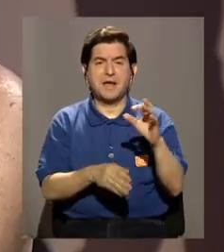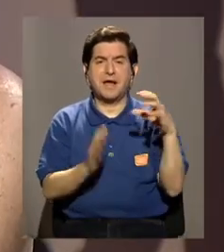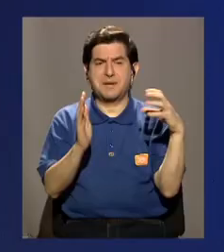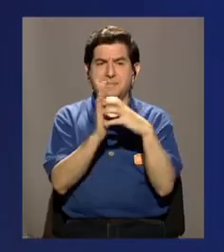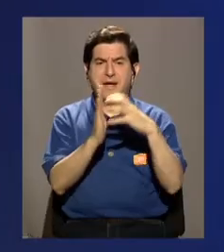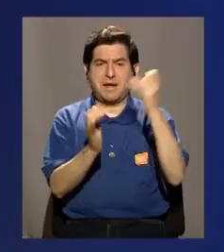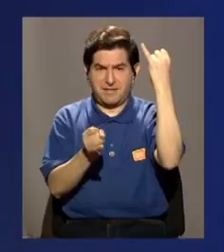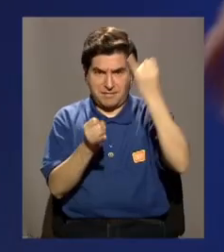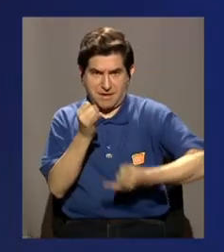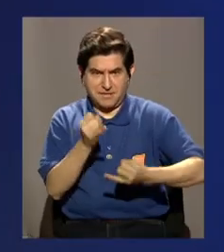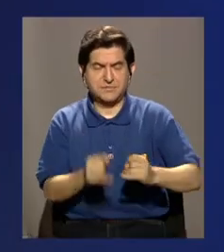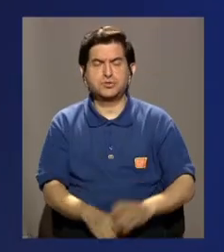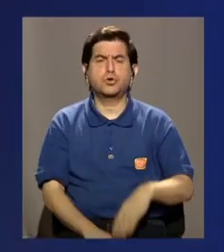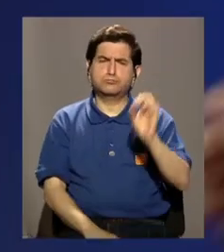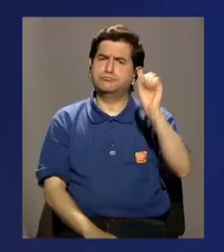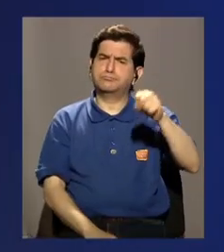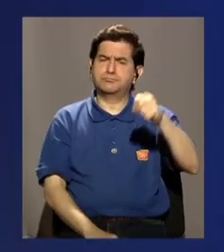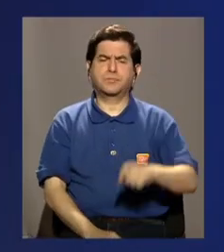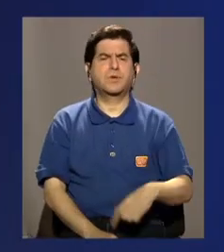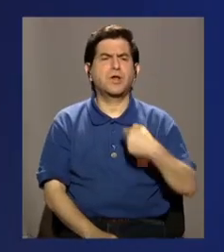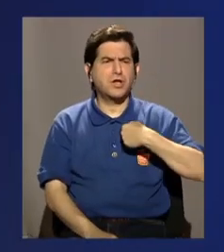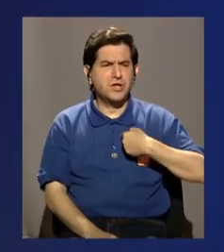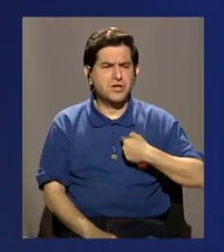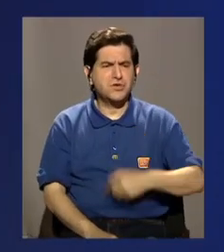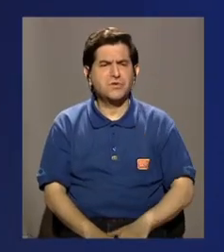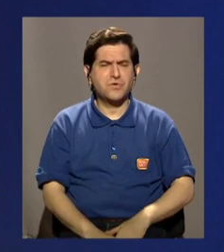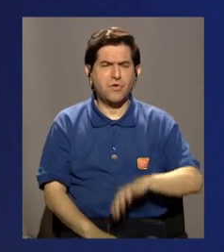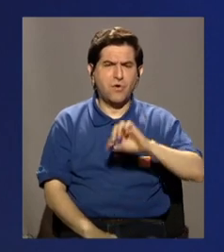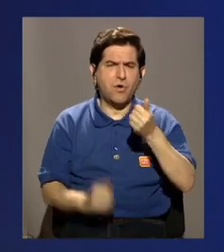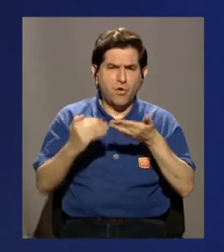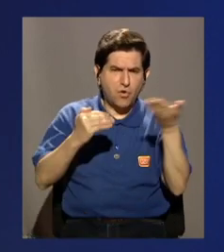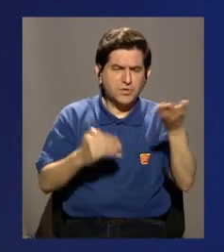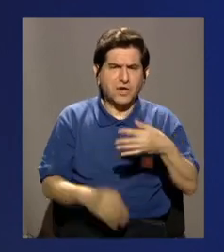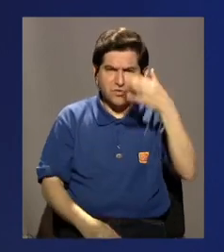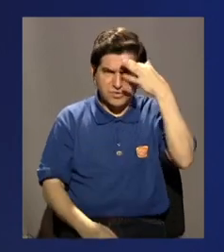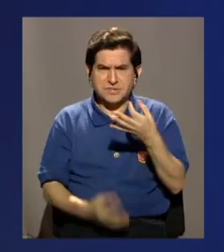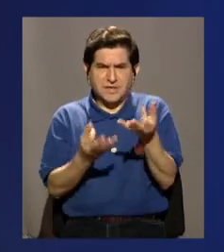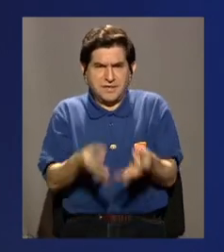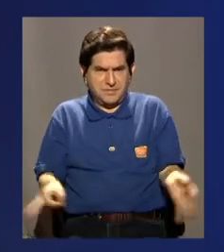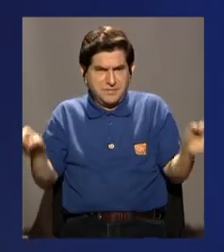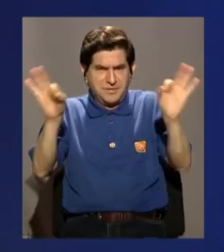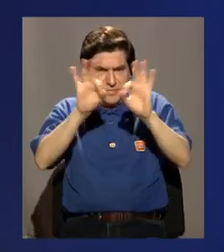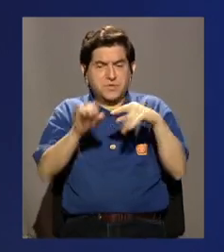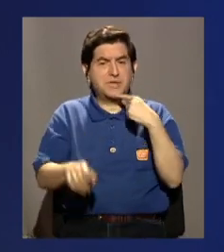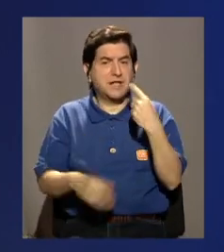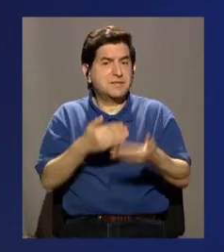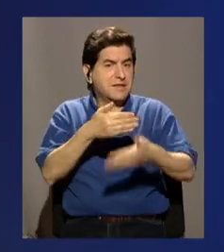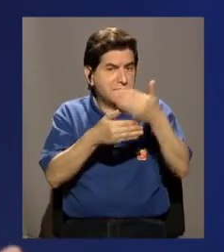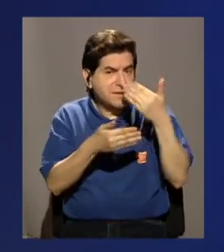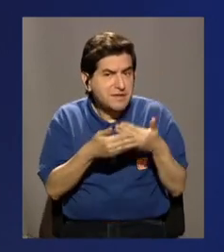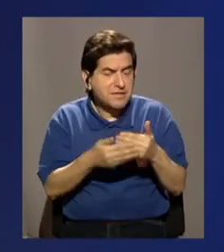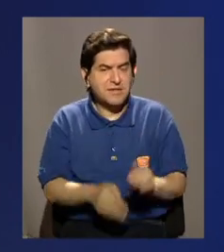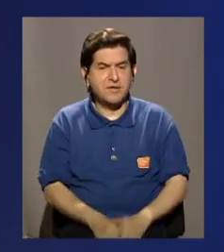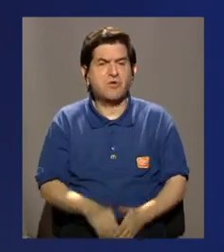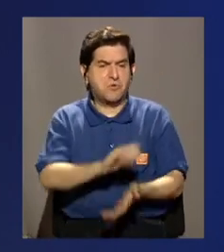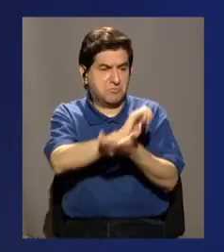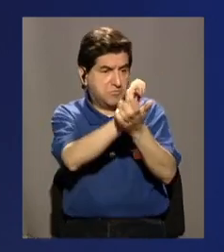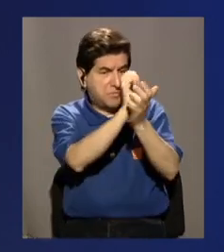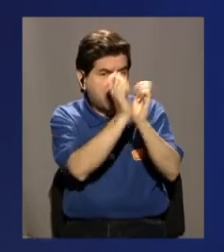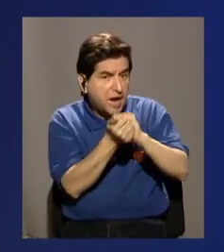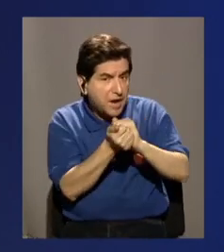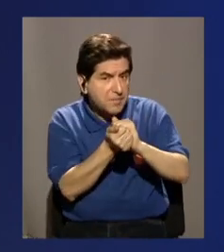otro aspecto que me parece relevante es y lo decías anteriormente que de parte de los cambios